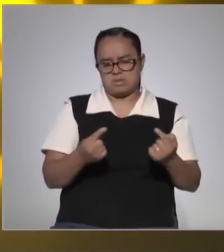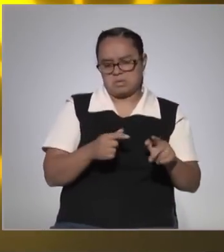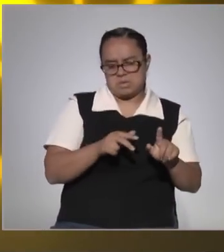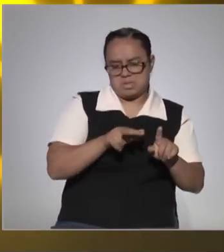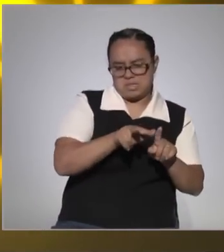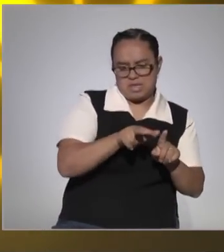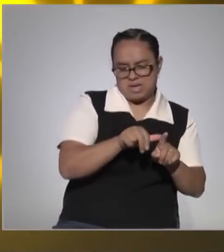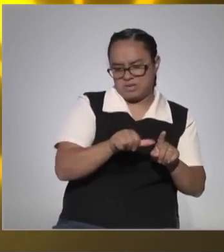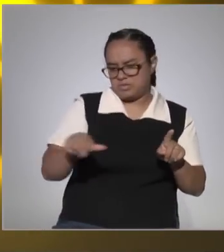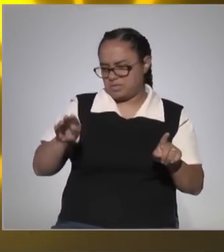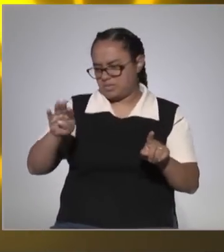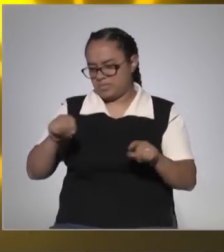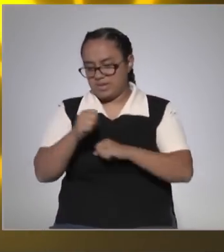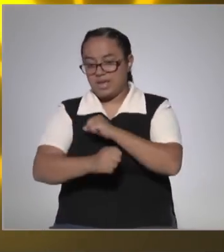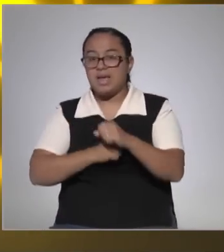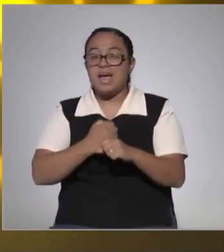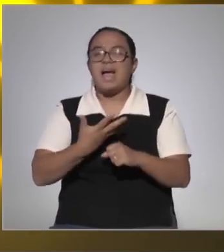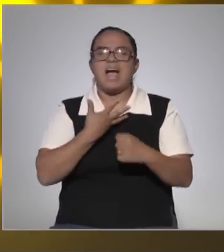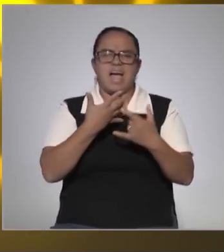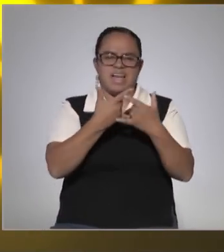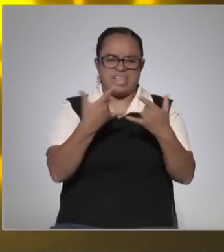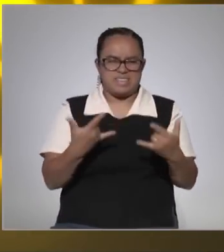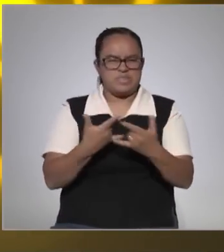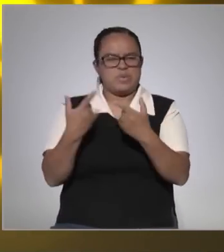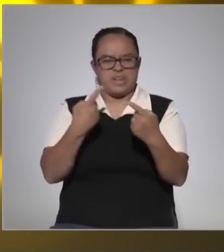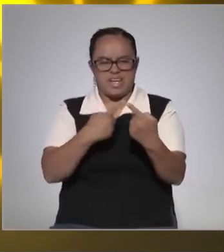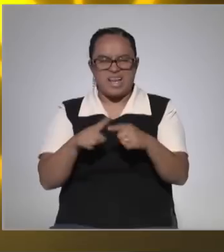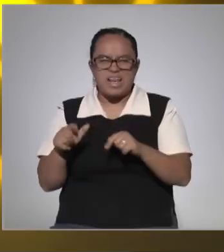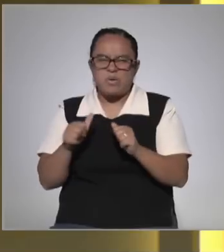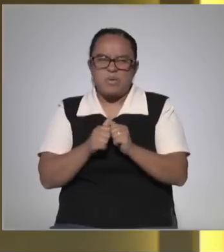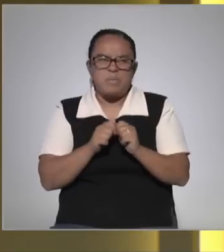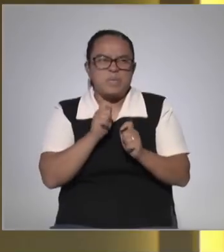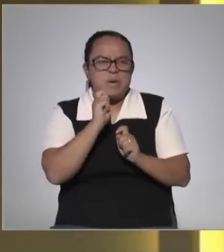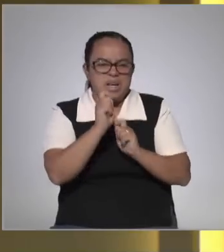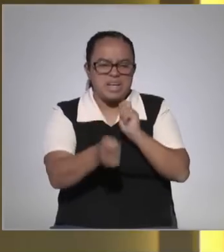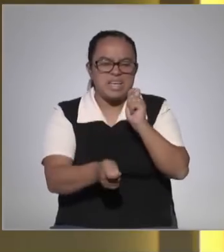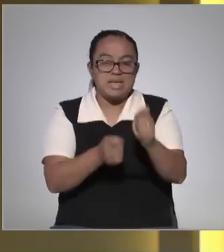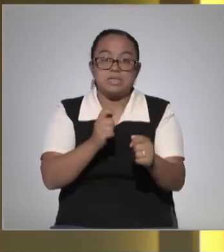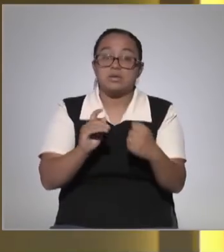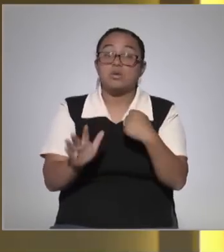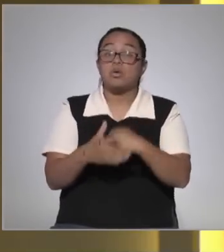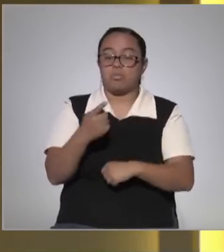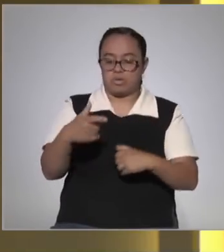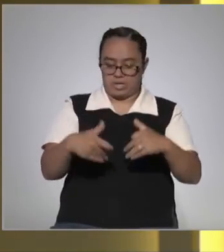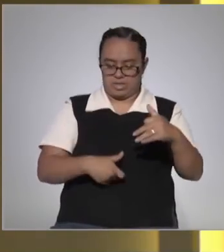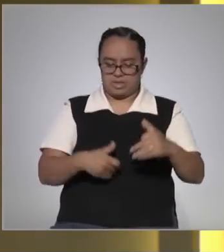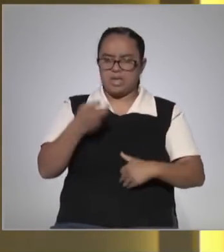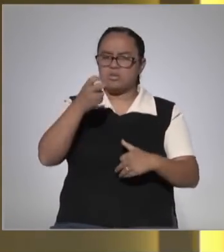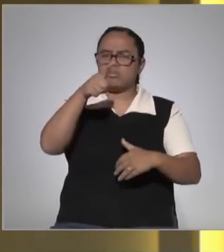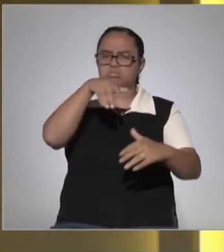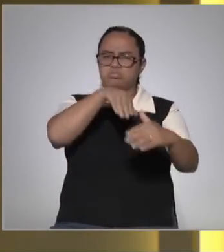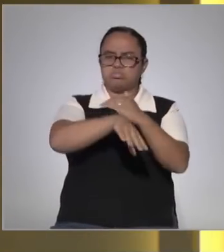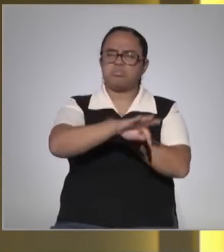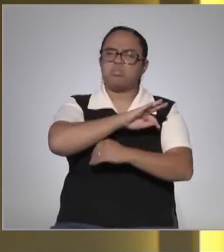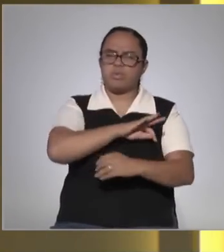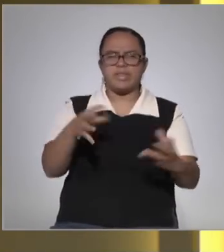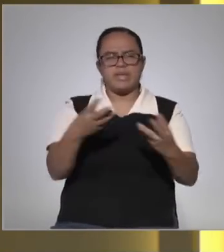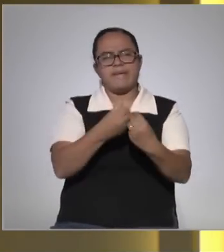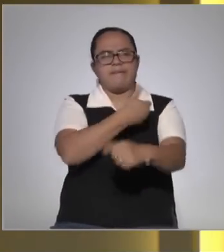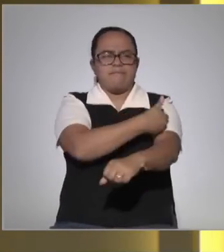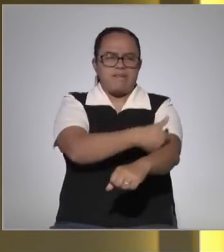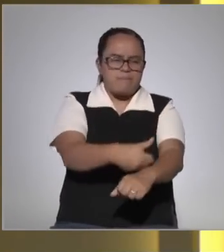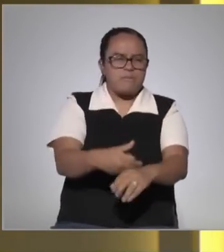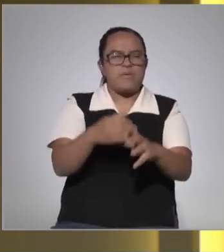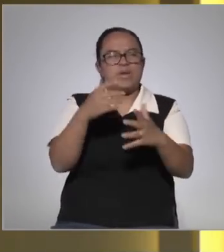18 y 99 años tenemos historias siniestras llenas de misterio. Porque el teatro es un lugar seguro para que la familia comparta aventuras y